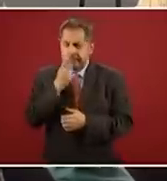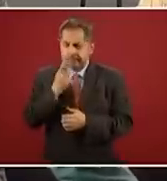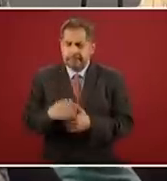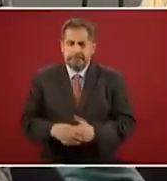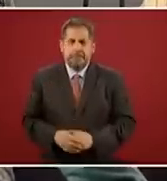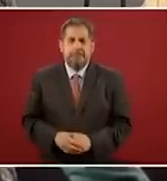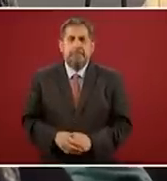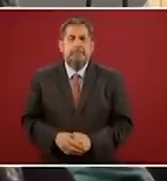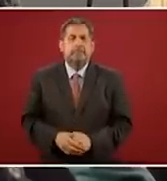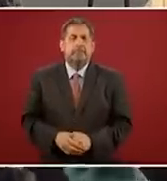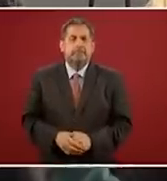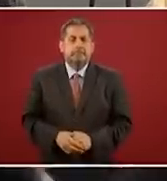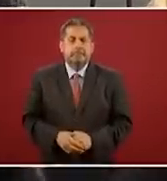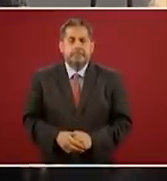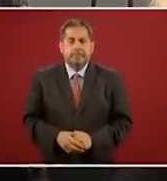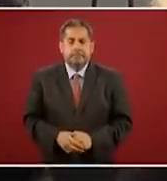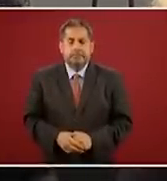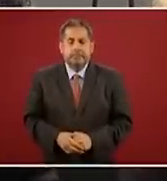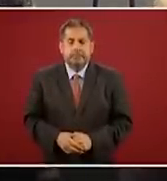¿No? Sí, por favor.